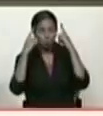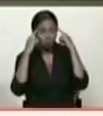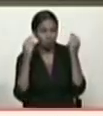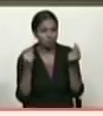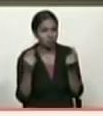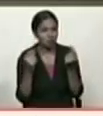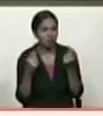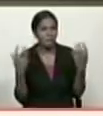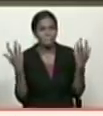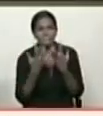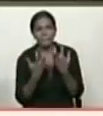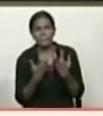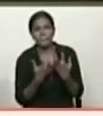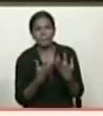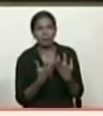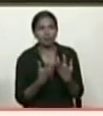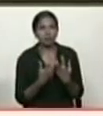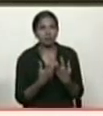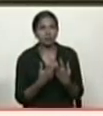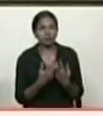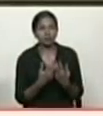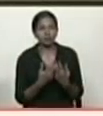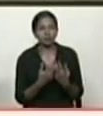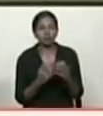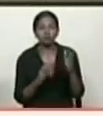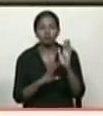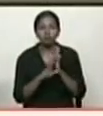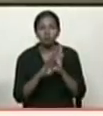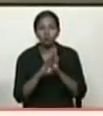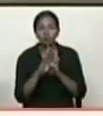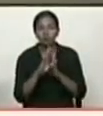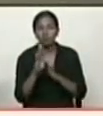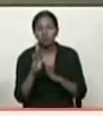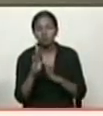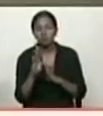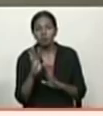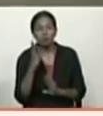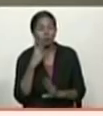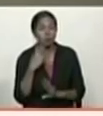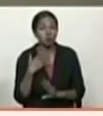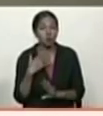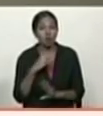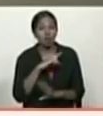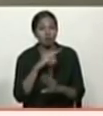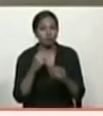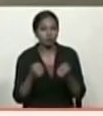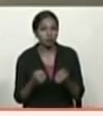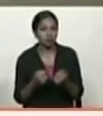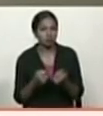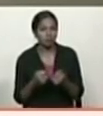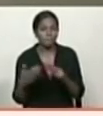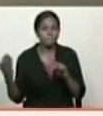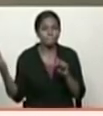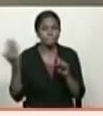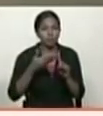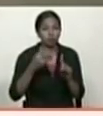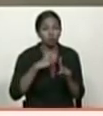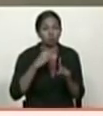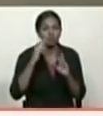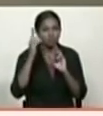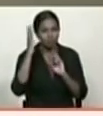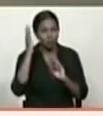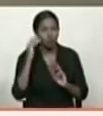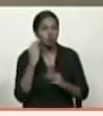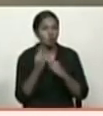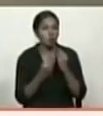guerrilla y en procesos. Cuando el poder convencional del capitalismo te ataca, tú tienes que saber responder